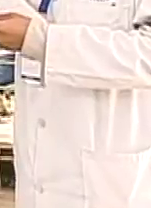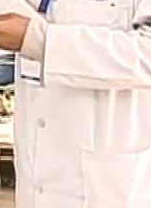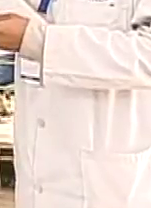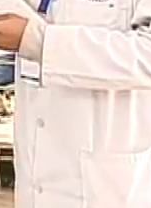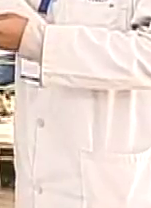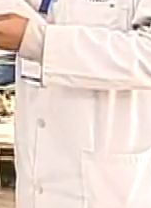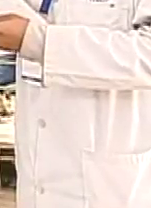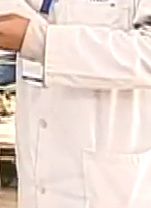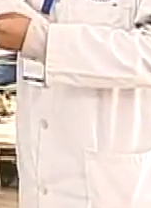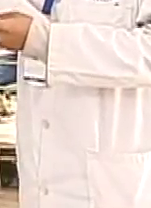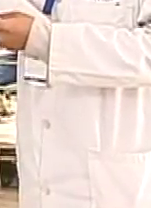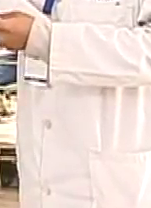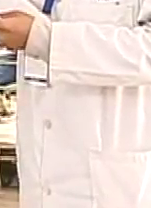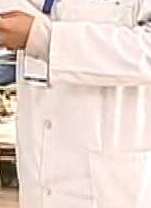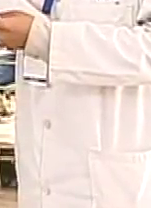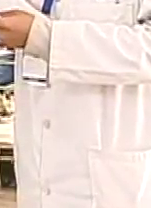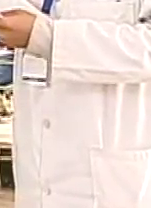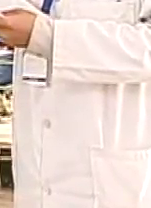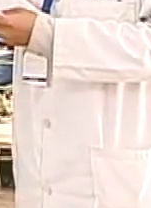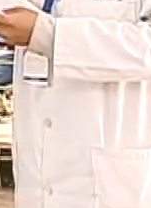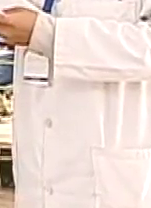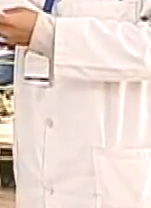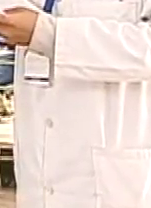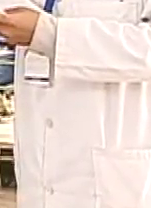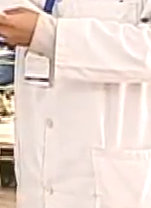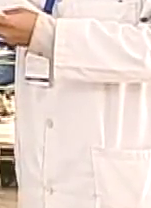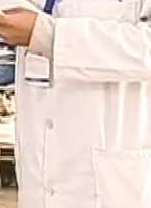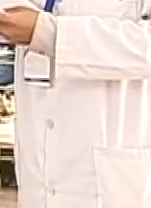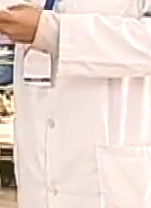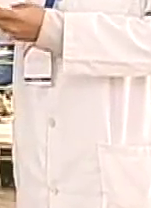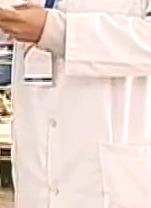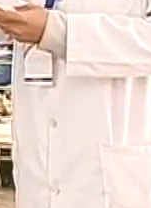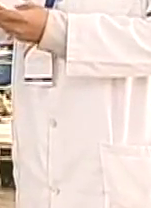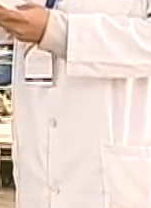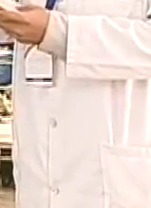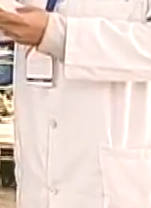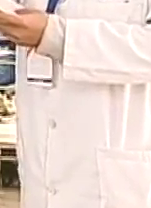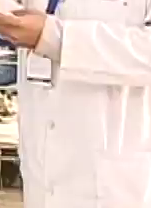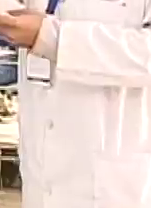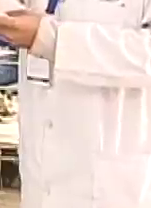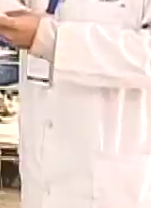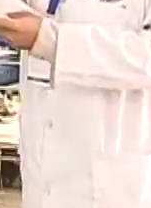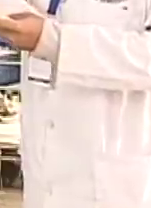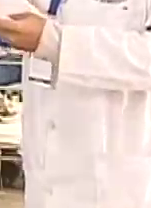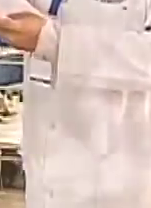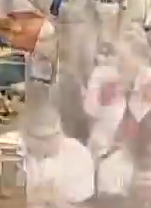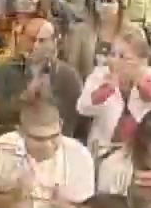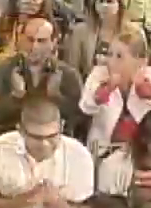mantenimiento preventivo y correctivo para todos los equipos oncológicos.